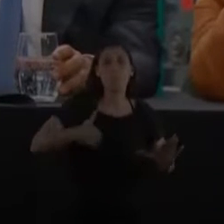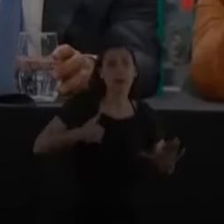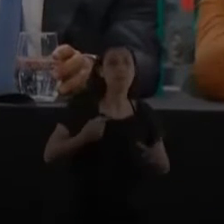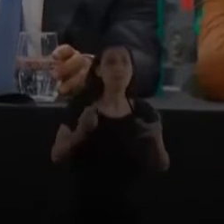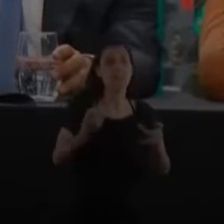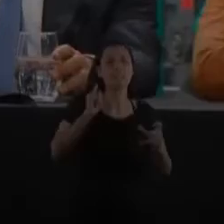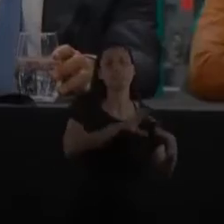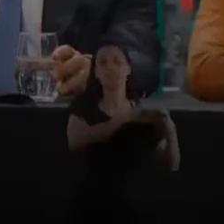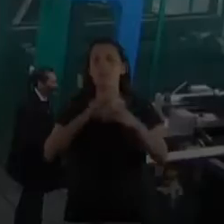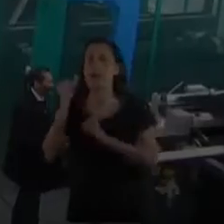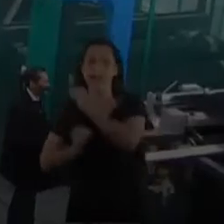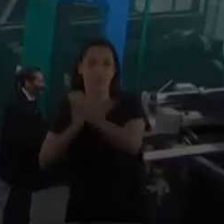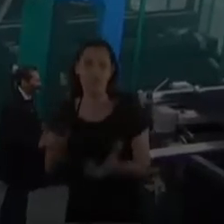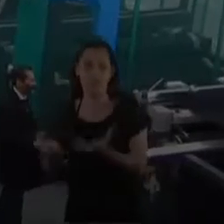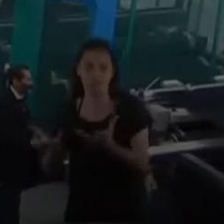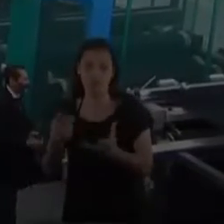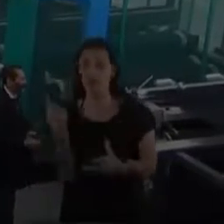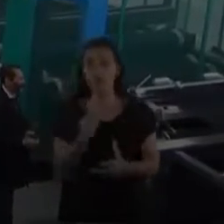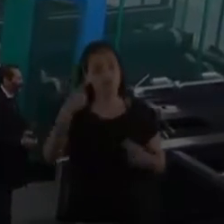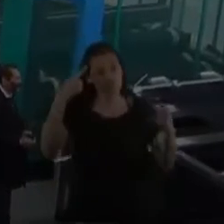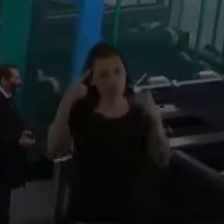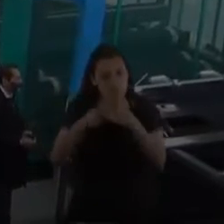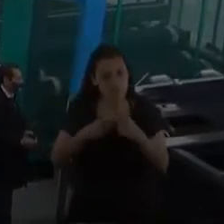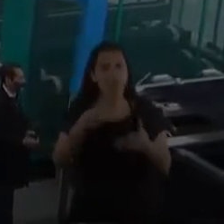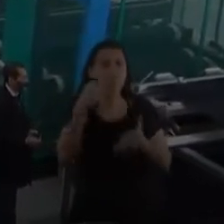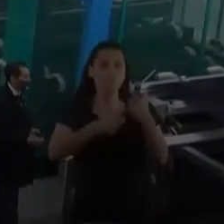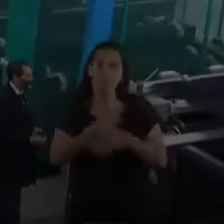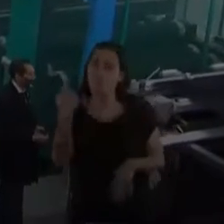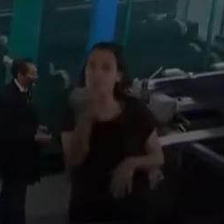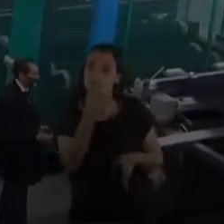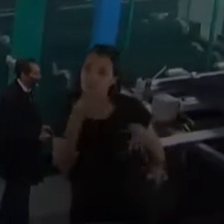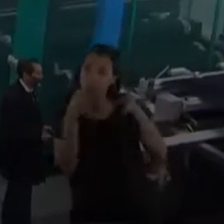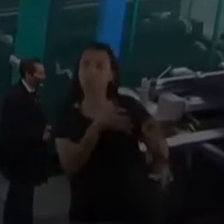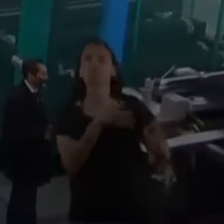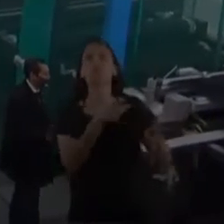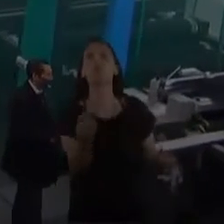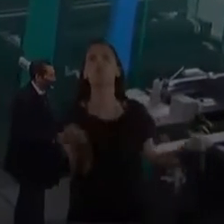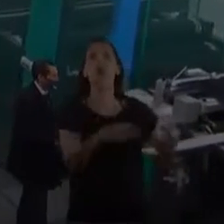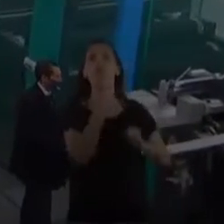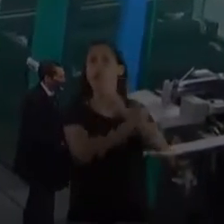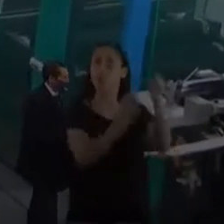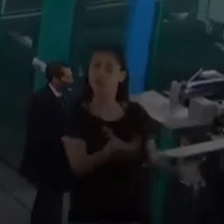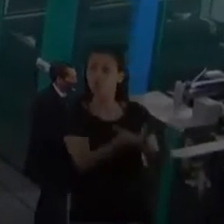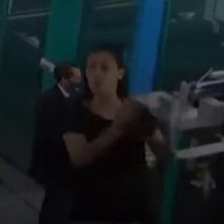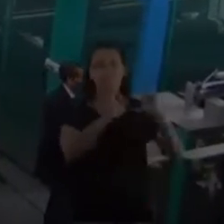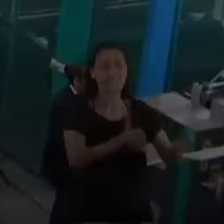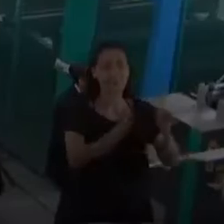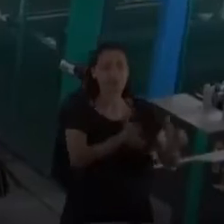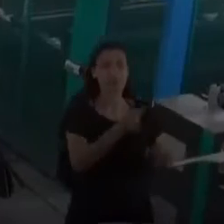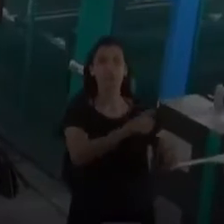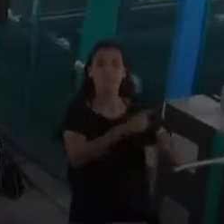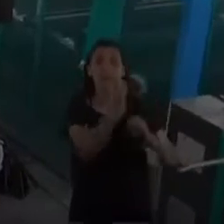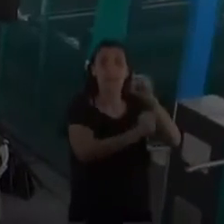industria, dijimos vamos a poner la industria de pie, vamos a darle a los industriales lo que necesitan, en la medida que los